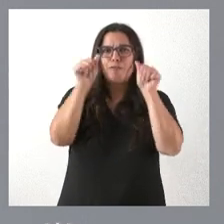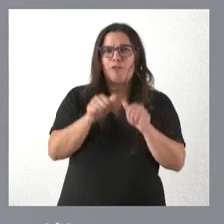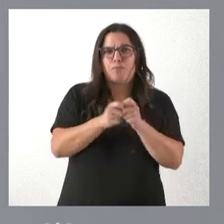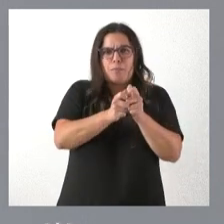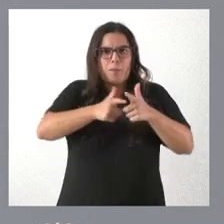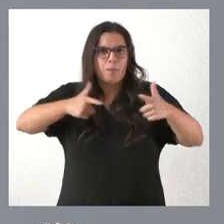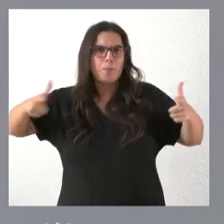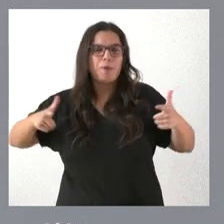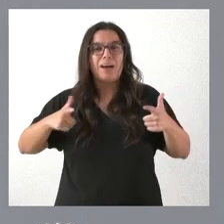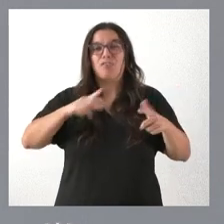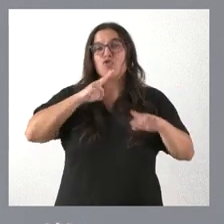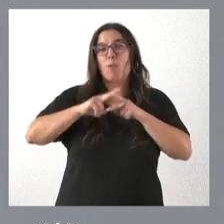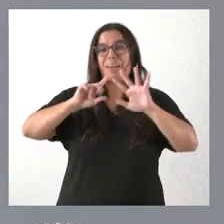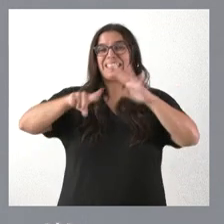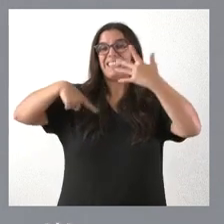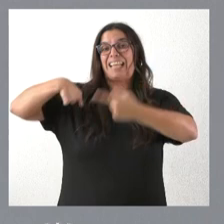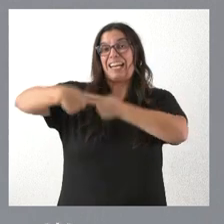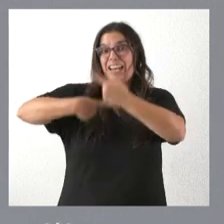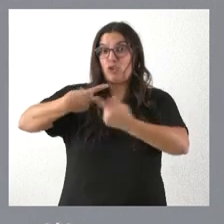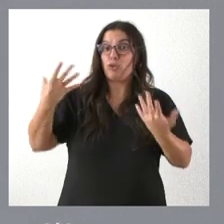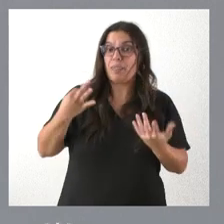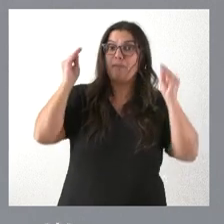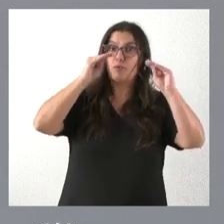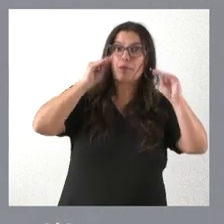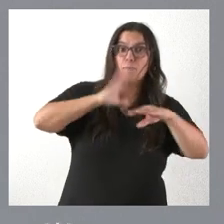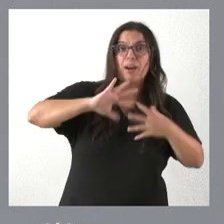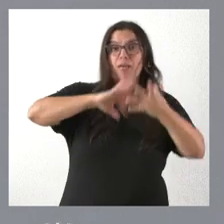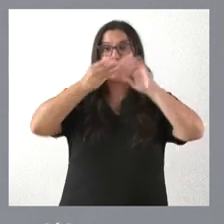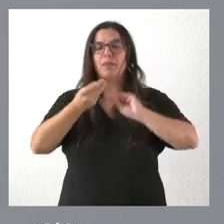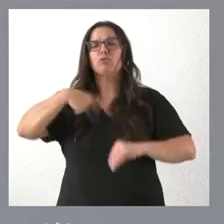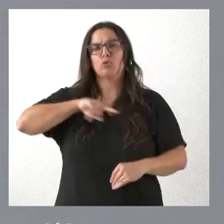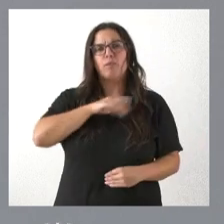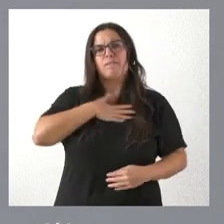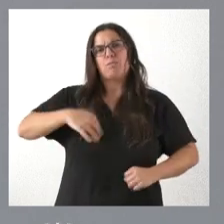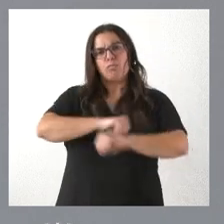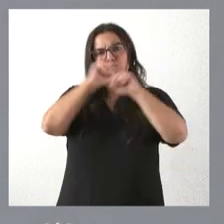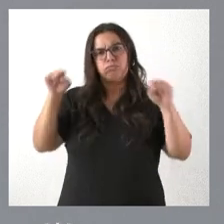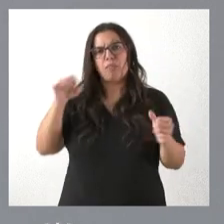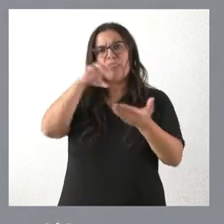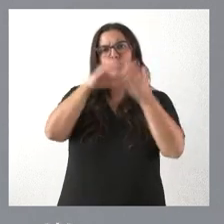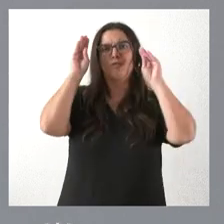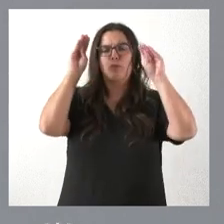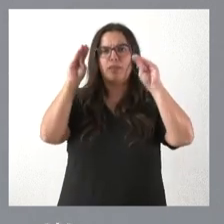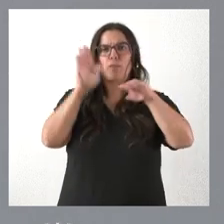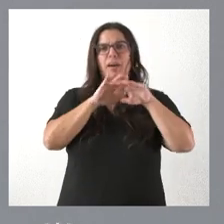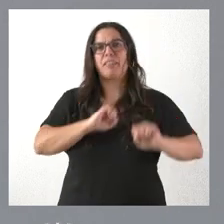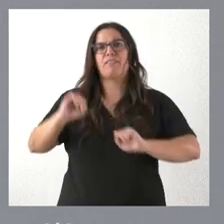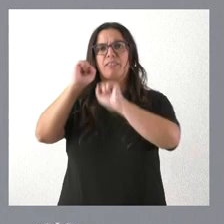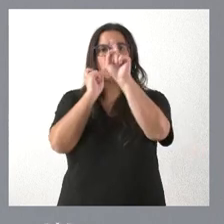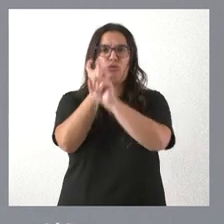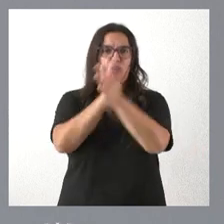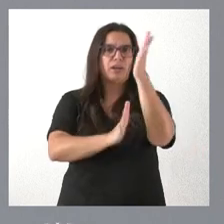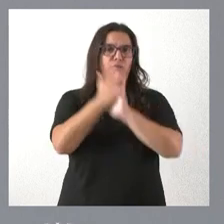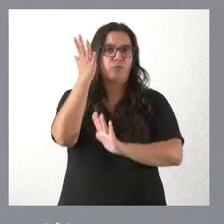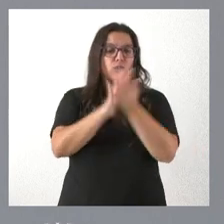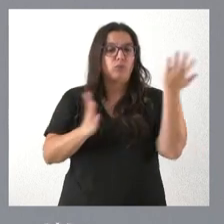esos incendios de Esta generación y la formación es más necesaria que nunca y por tanto nuestra idea es seguir reforzando este centro de formación para la defensa contra el fuego y por tanto